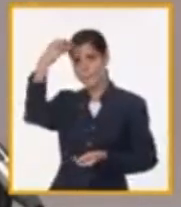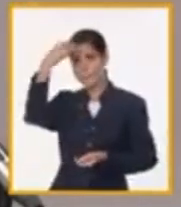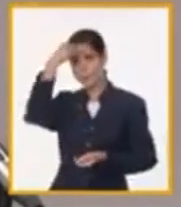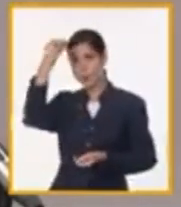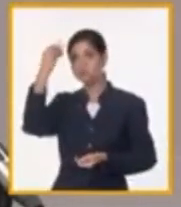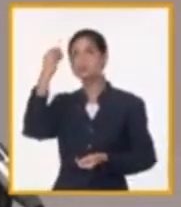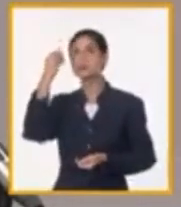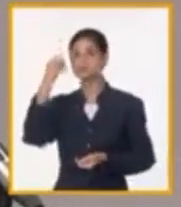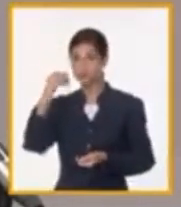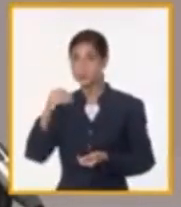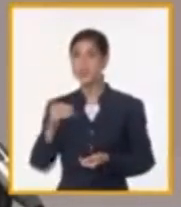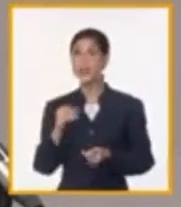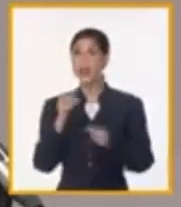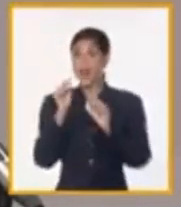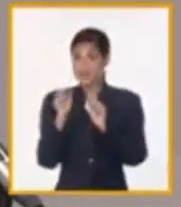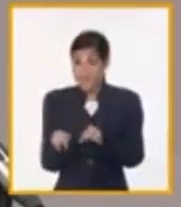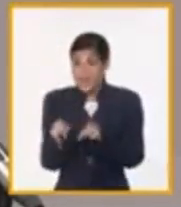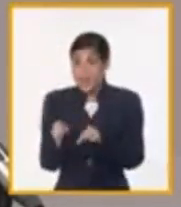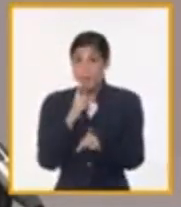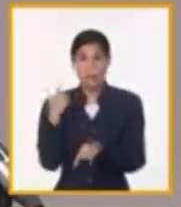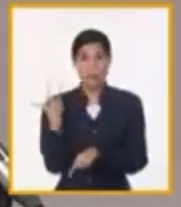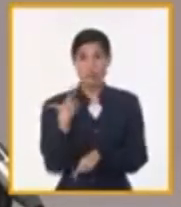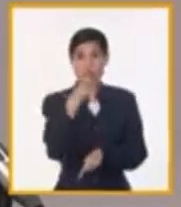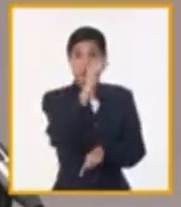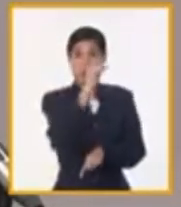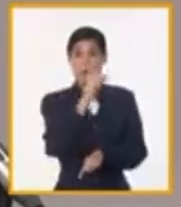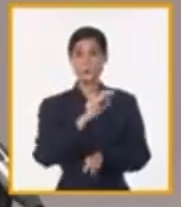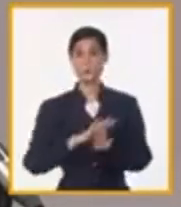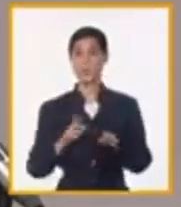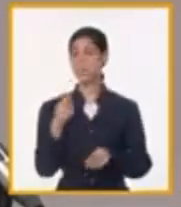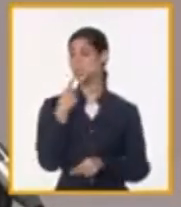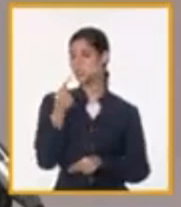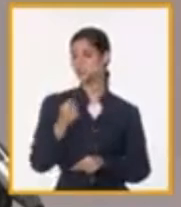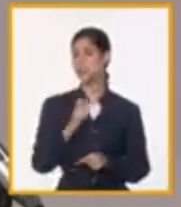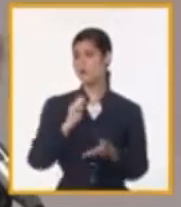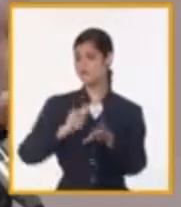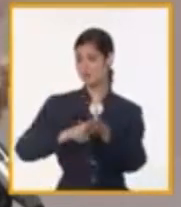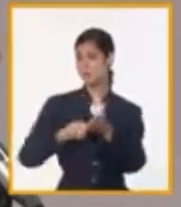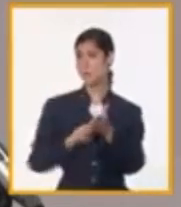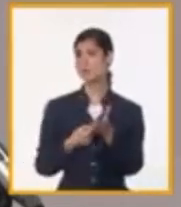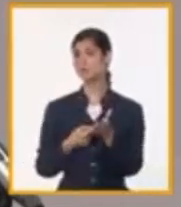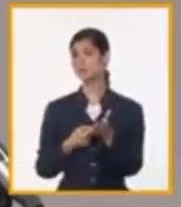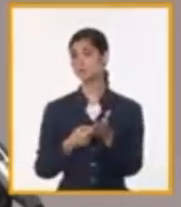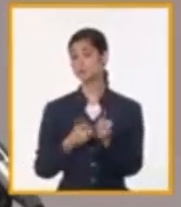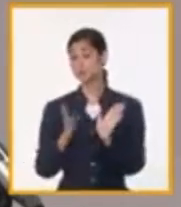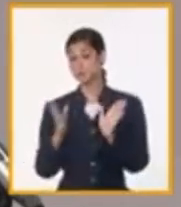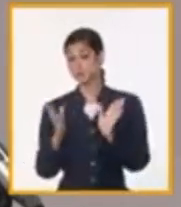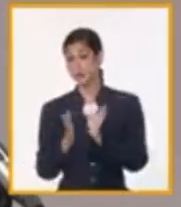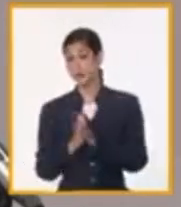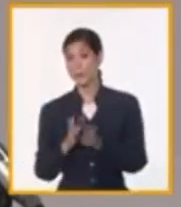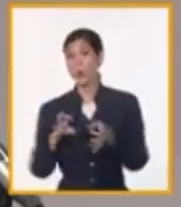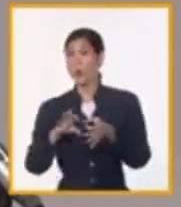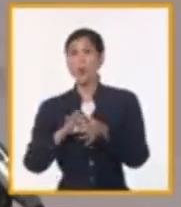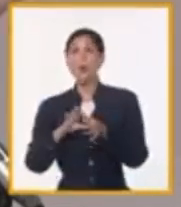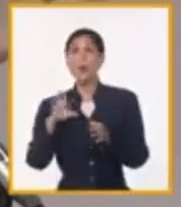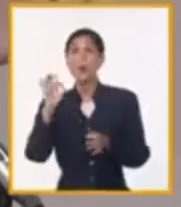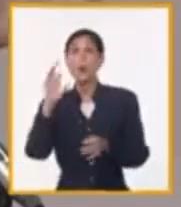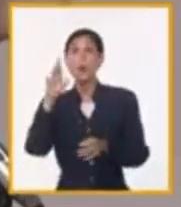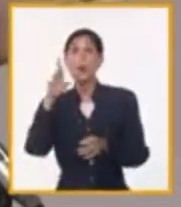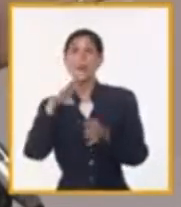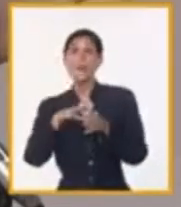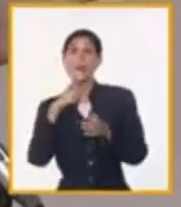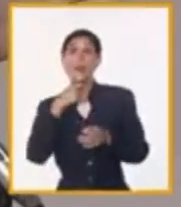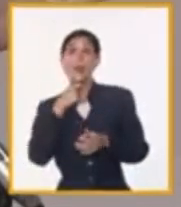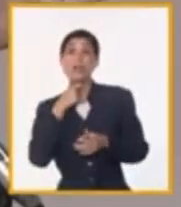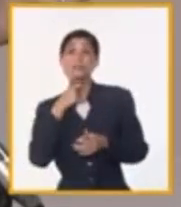Jorge Rodríguez publica esta carta y dice yo firme esa carta bajo acción y entonces Jorge Rodríguez le dice Bueno vamos a ver si es cierto yo tengo